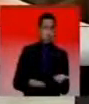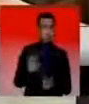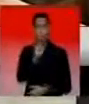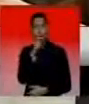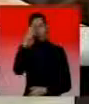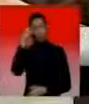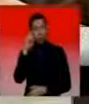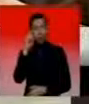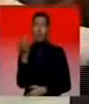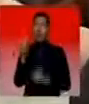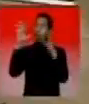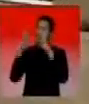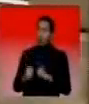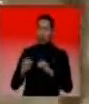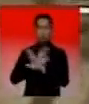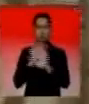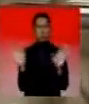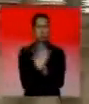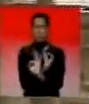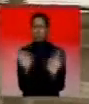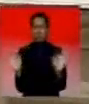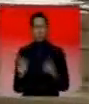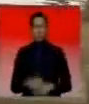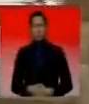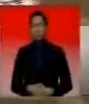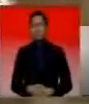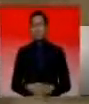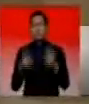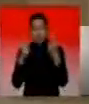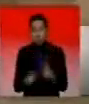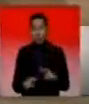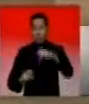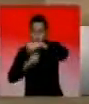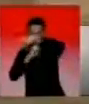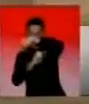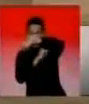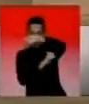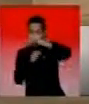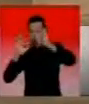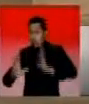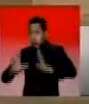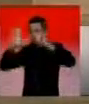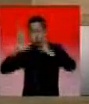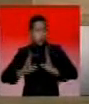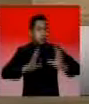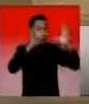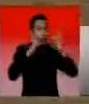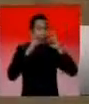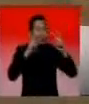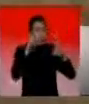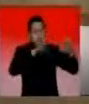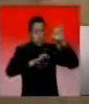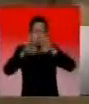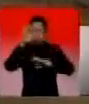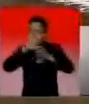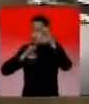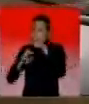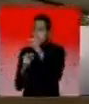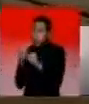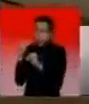únicamente de daños menores se realizó también las bases de concreto de las estructuras de equipos grandes de manera minuciosa